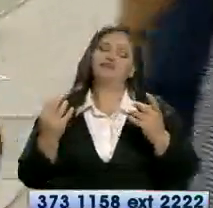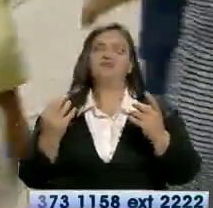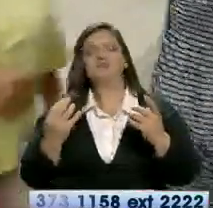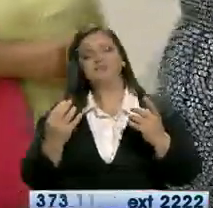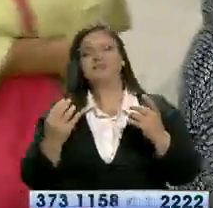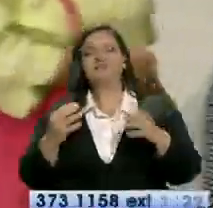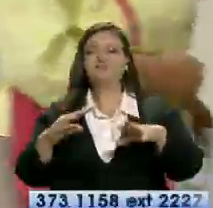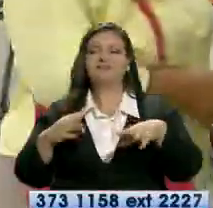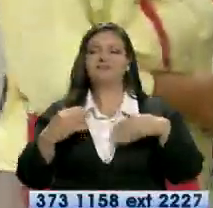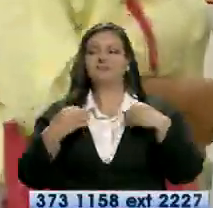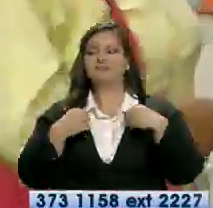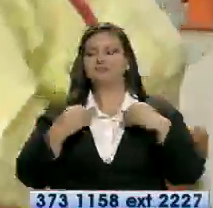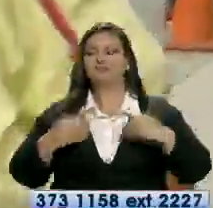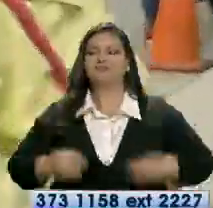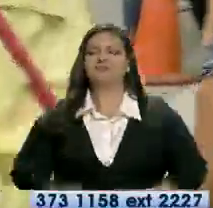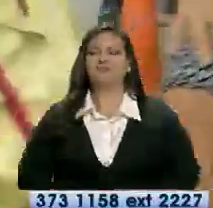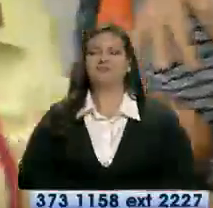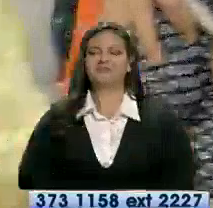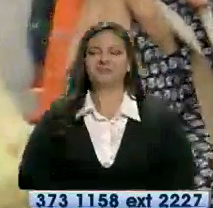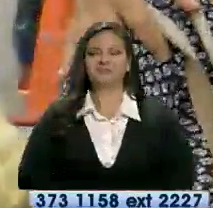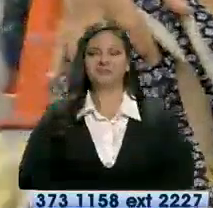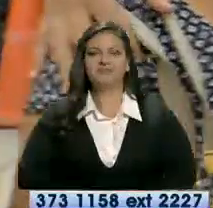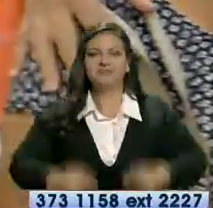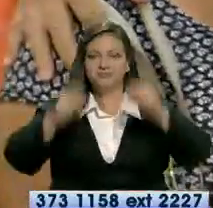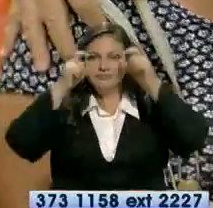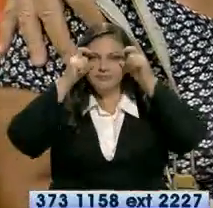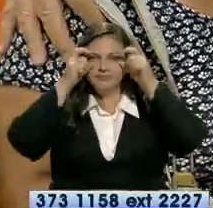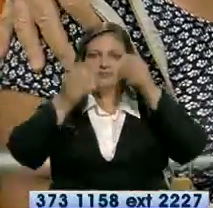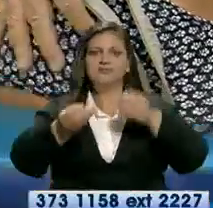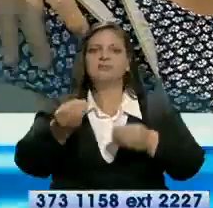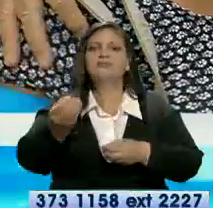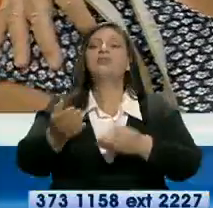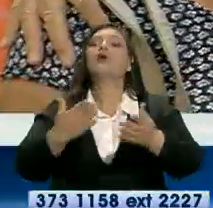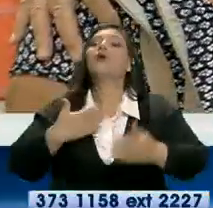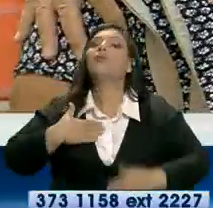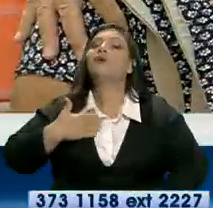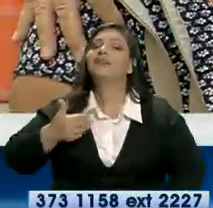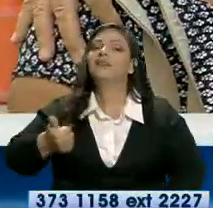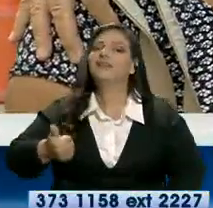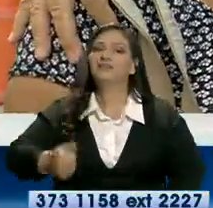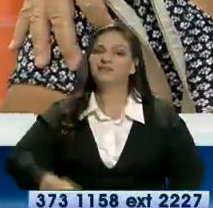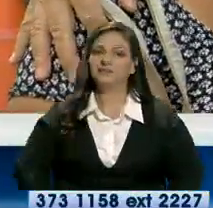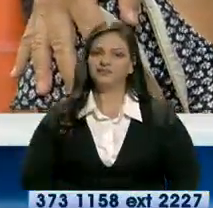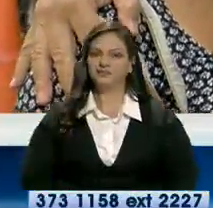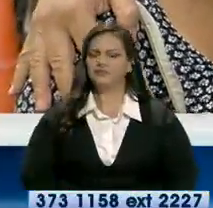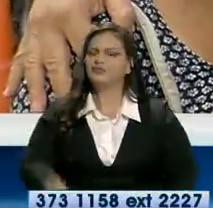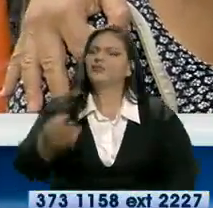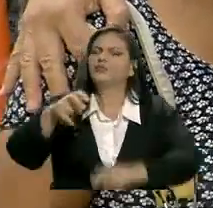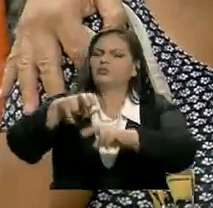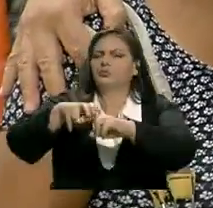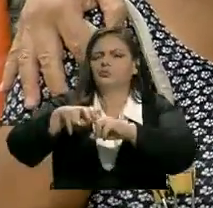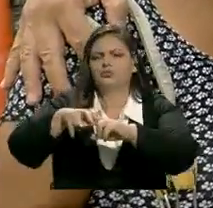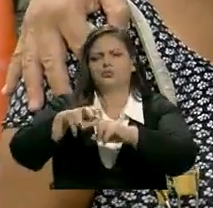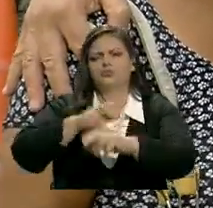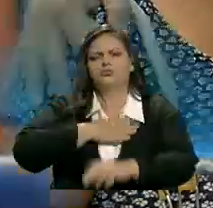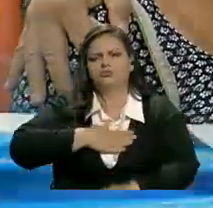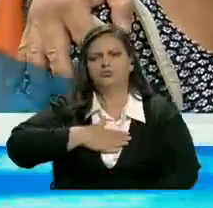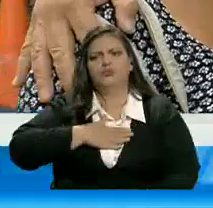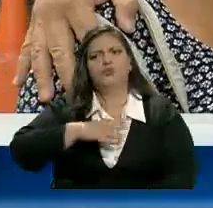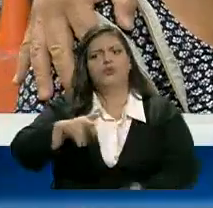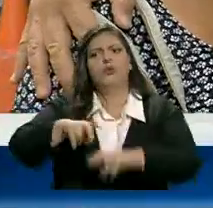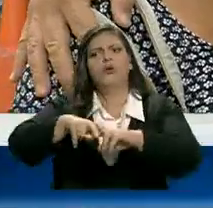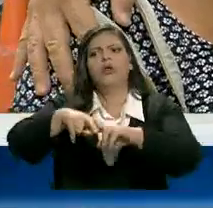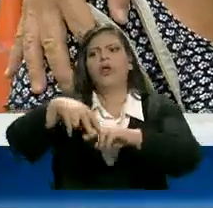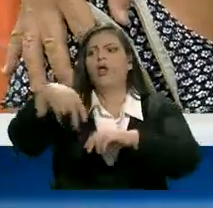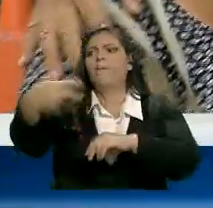comprensión, la amistad, les damos los lentes. ¿Cómo está, madrecita? Pues, siéntese nomás, cuidado, se vaya a caer, por favor, siéntese. A